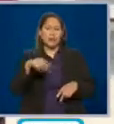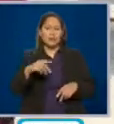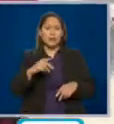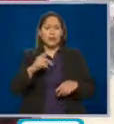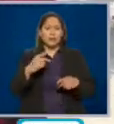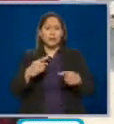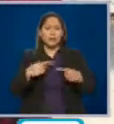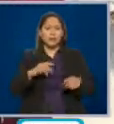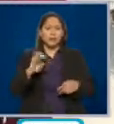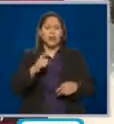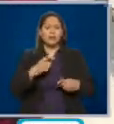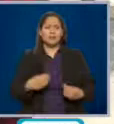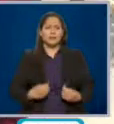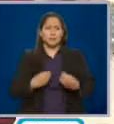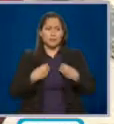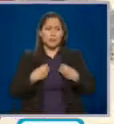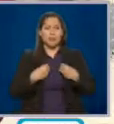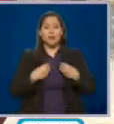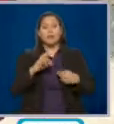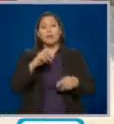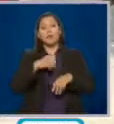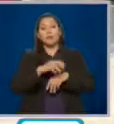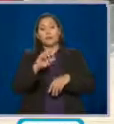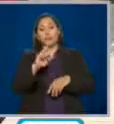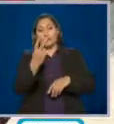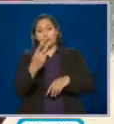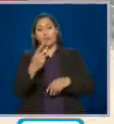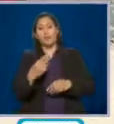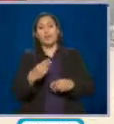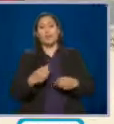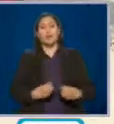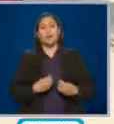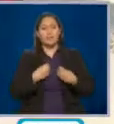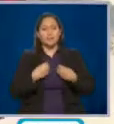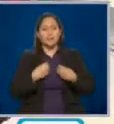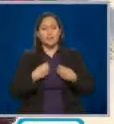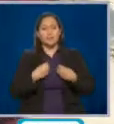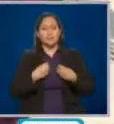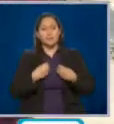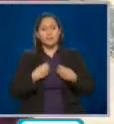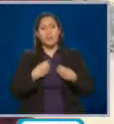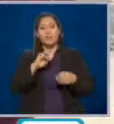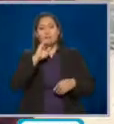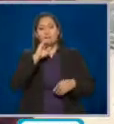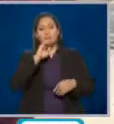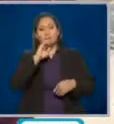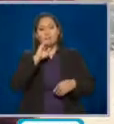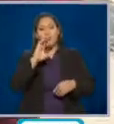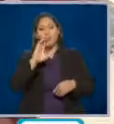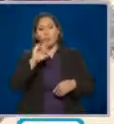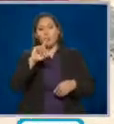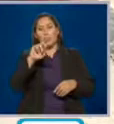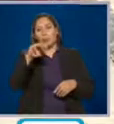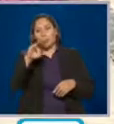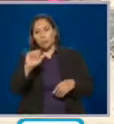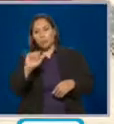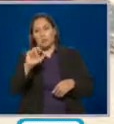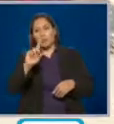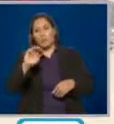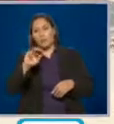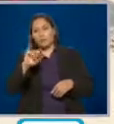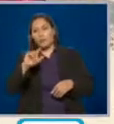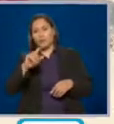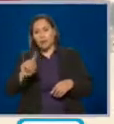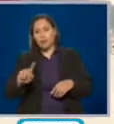vivió. Digamos, en el 32 vivía la mamá de Columba Domínguez.